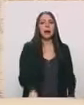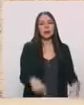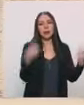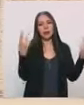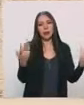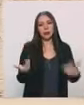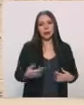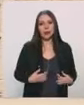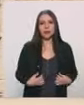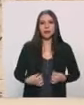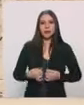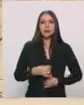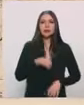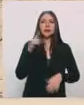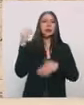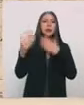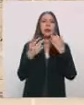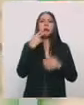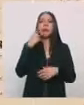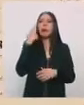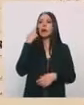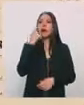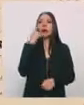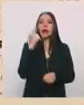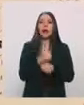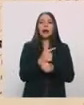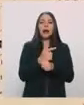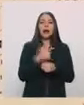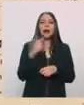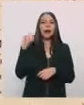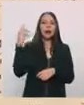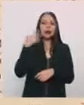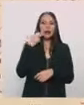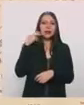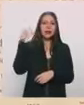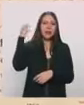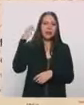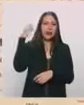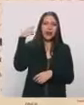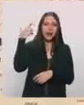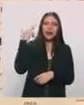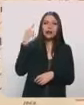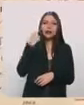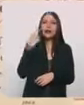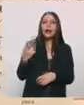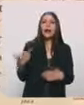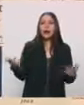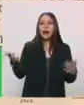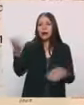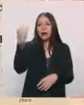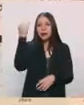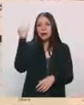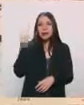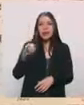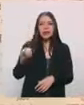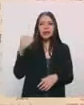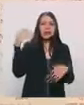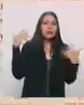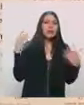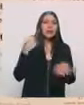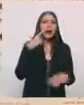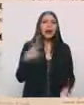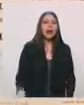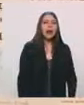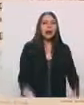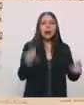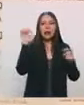petróleo. Pero su hijo, el siguiente zar, se daba a topes porque había mucho oro en Alaska, ¿no? Había